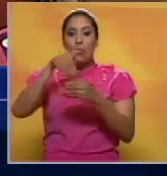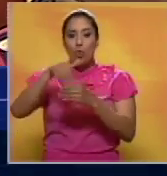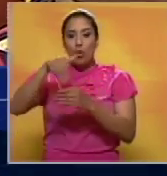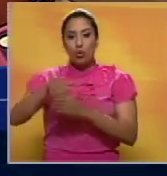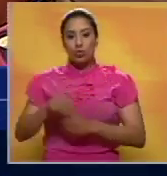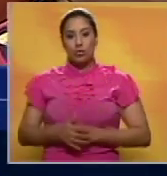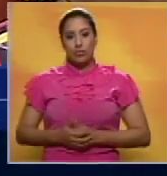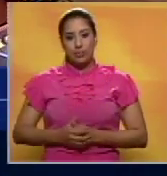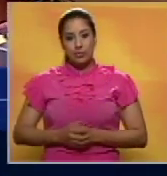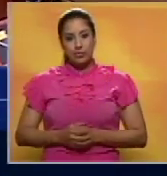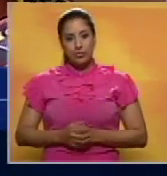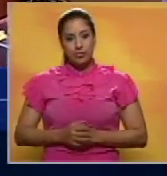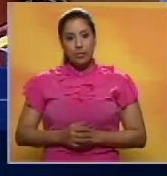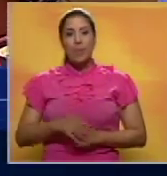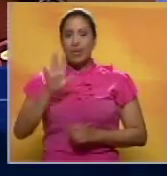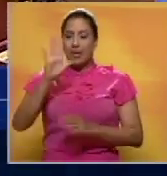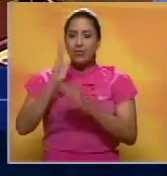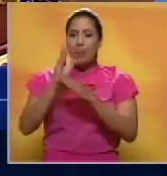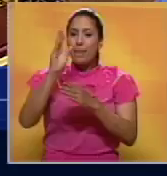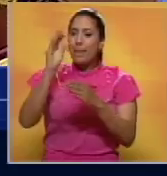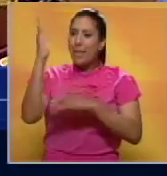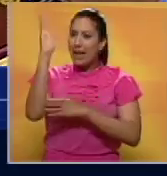elecciones.